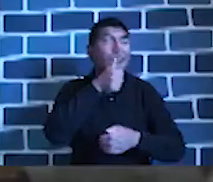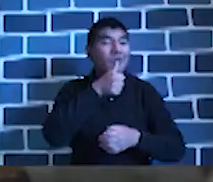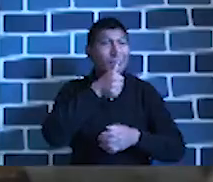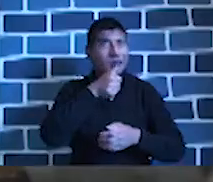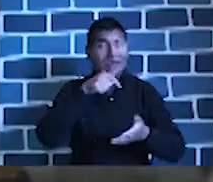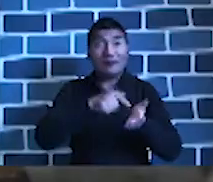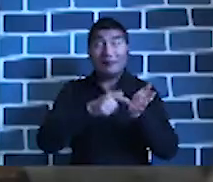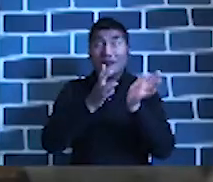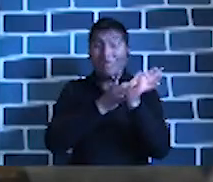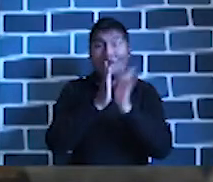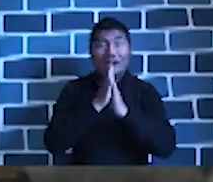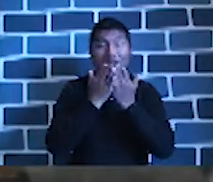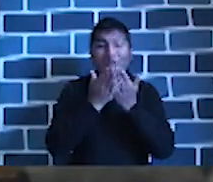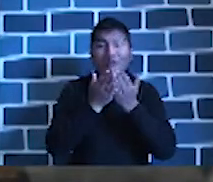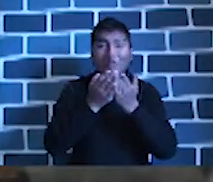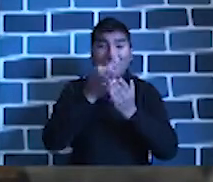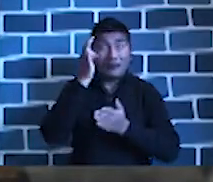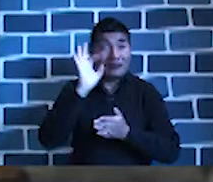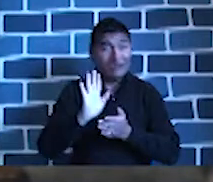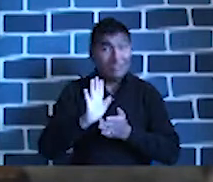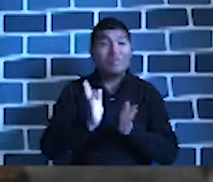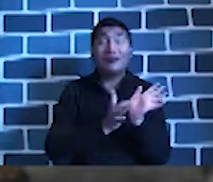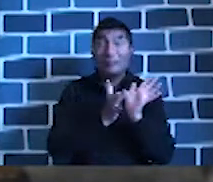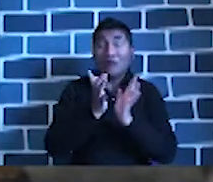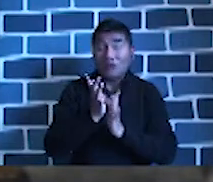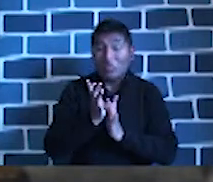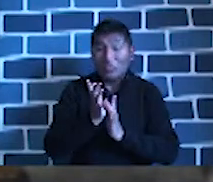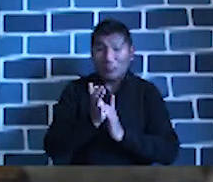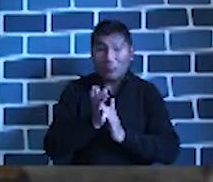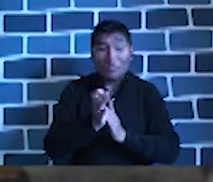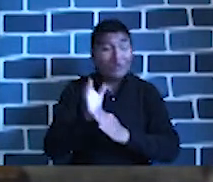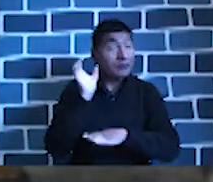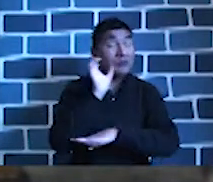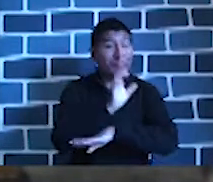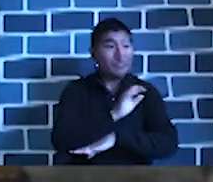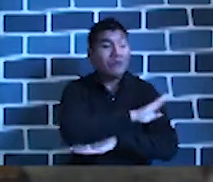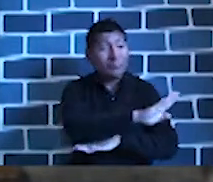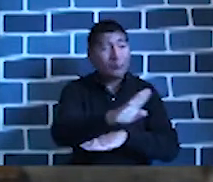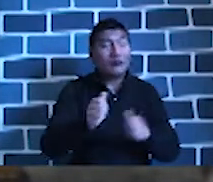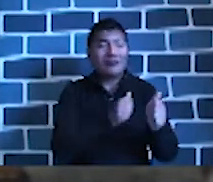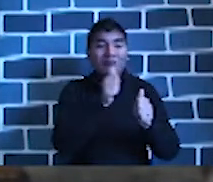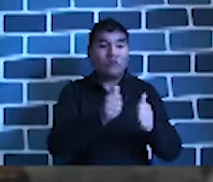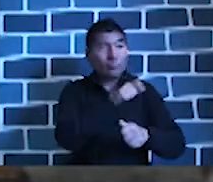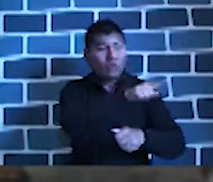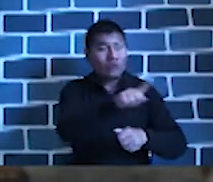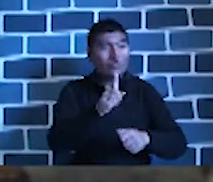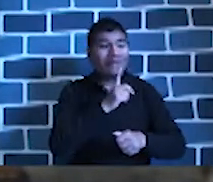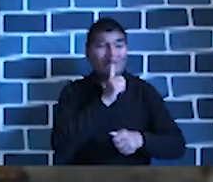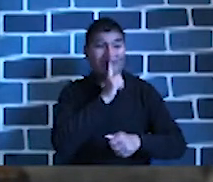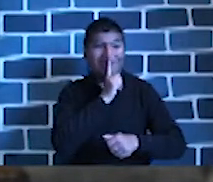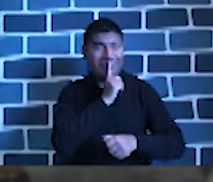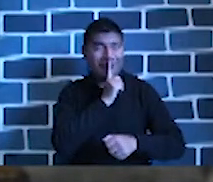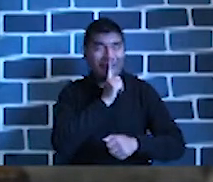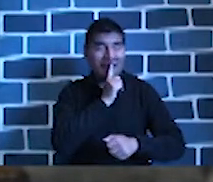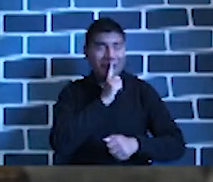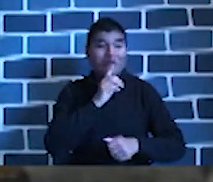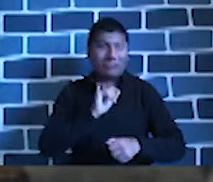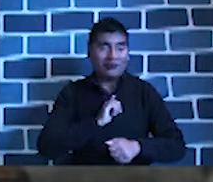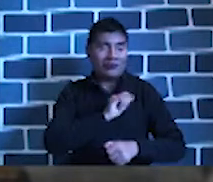En este Evangelio y en otros también, Jesús ordena a sus apóstoles que no digan a nadie que Él es el